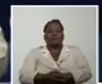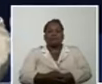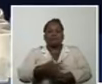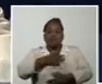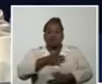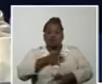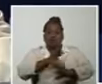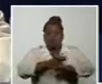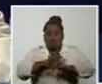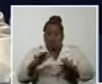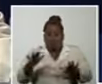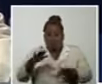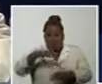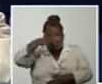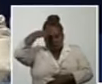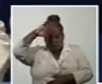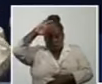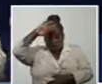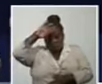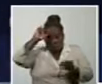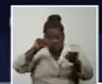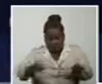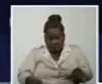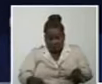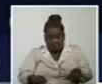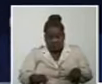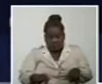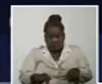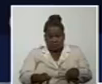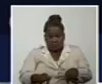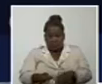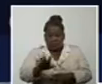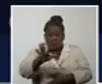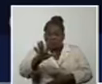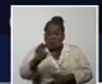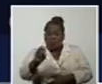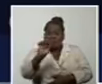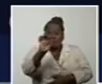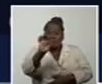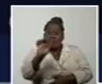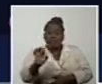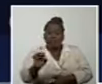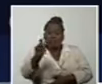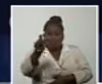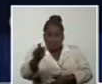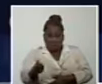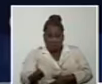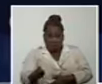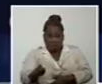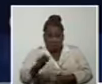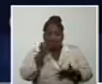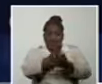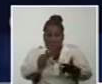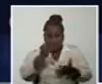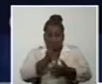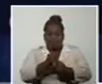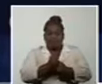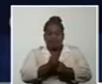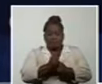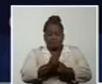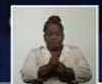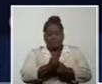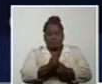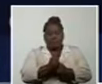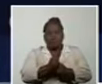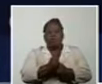aterrizar a nuestra realidad, en el 50% de los casos que se han diagnosticado, pues se ha